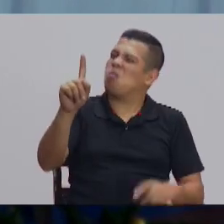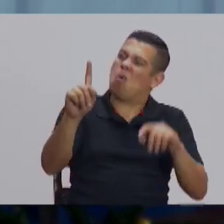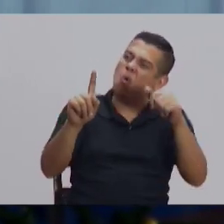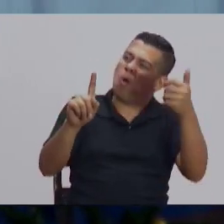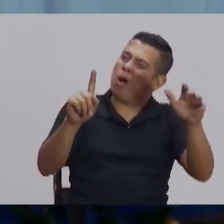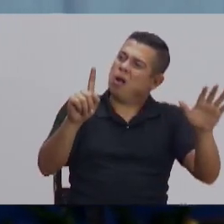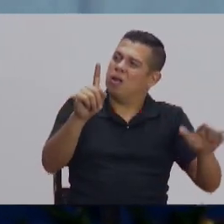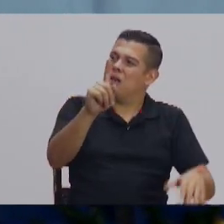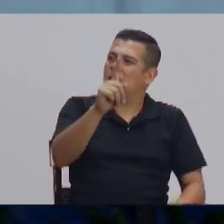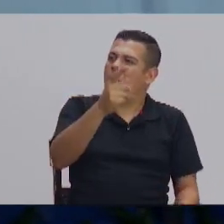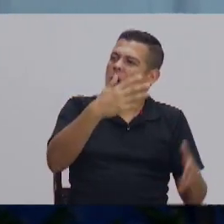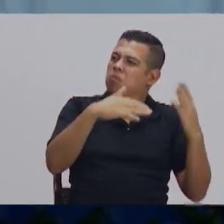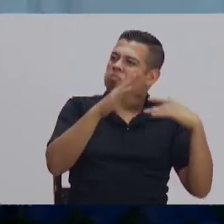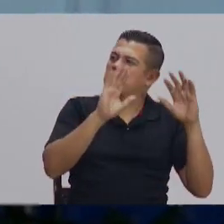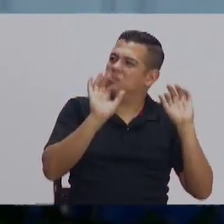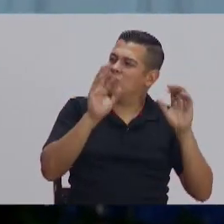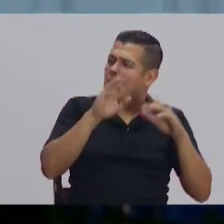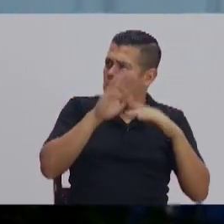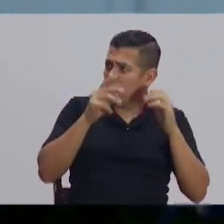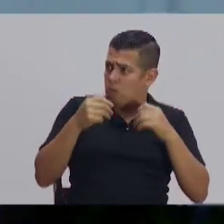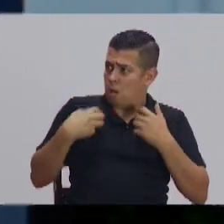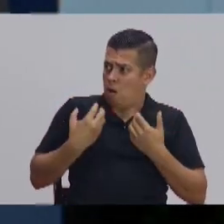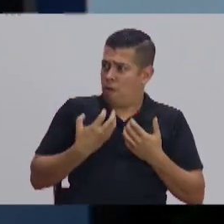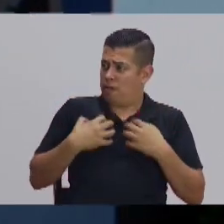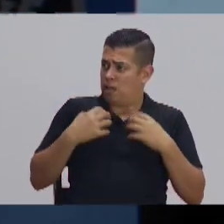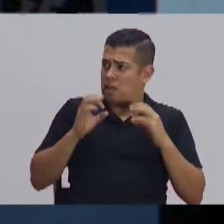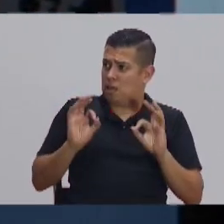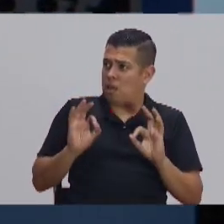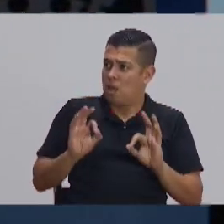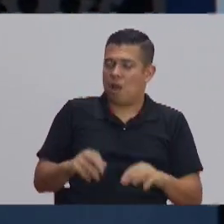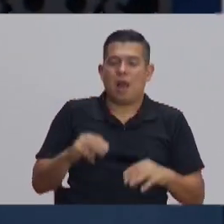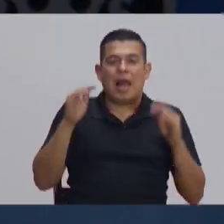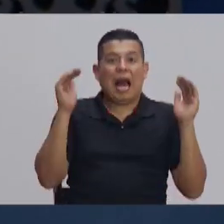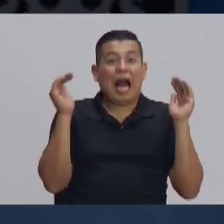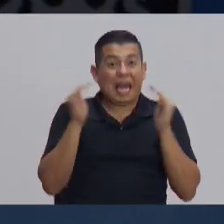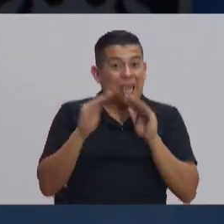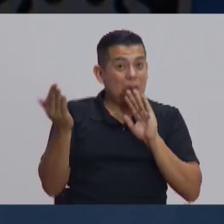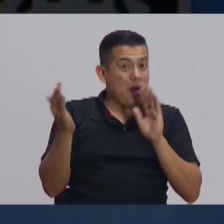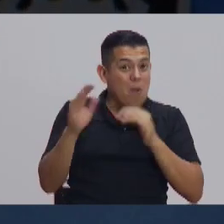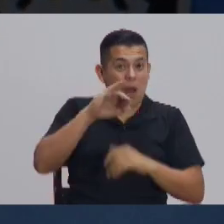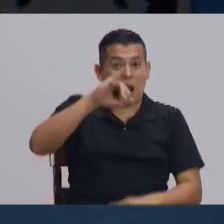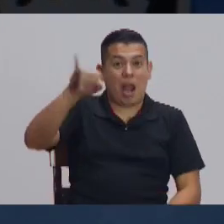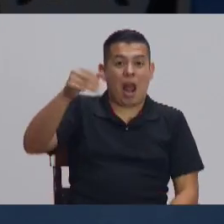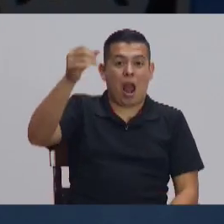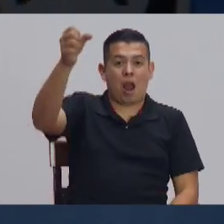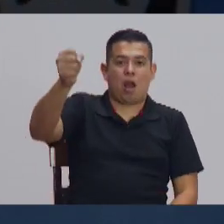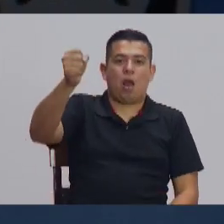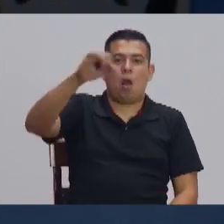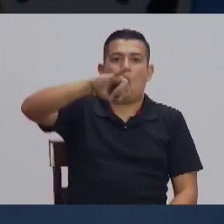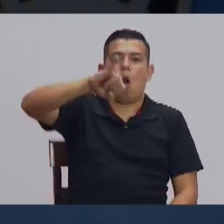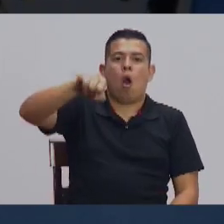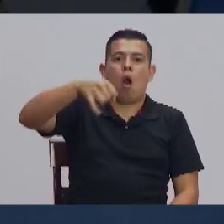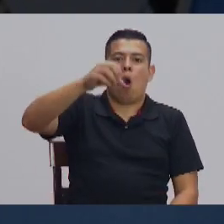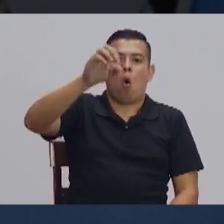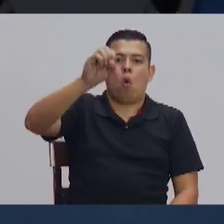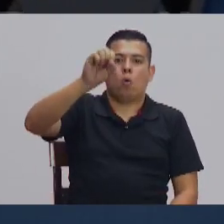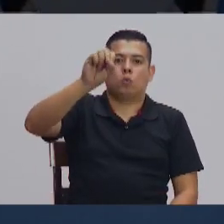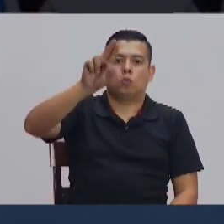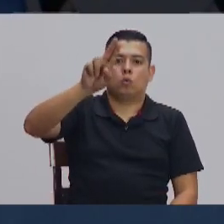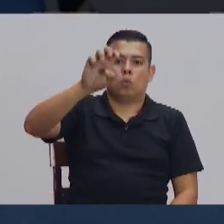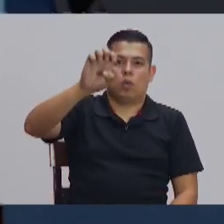ya por el mar no si todo marcha bien así decía josué pero cuando vino